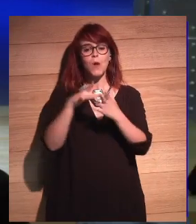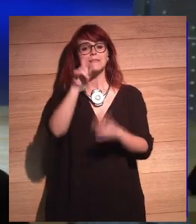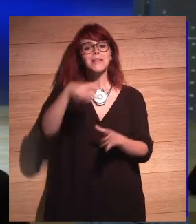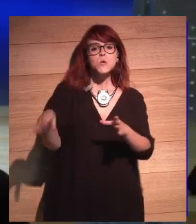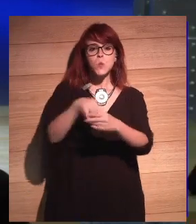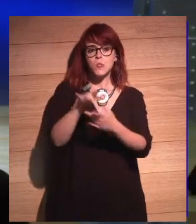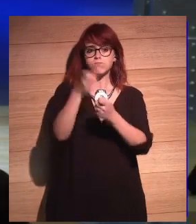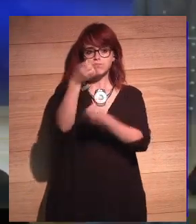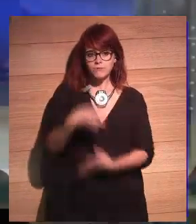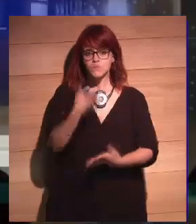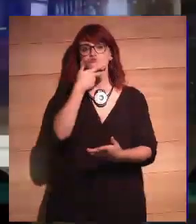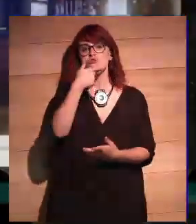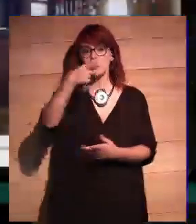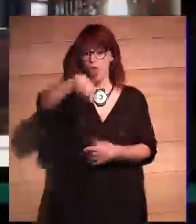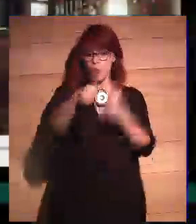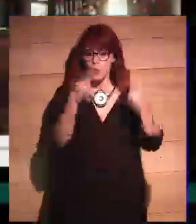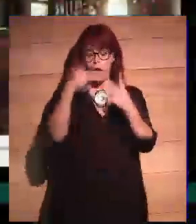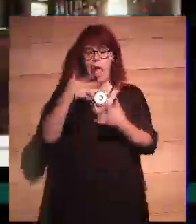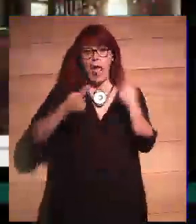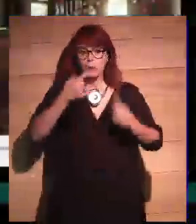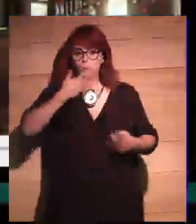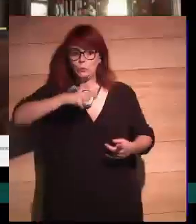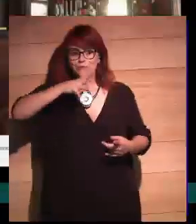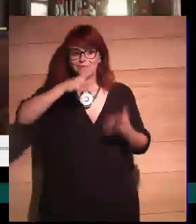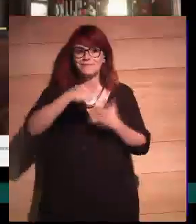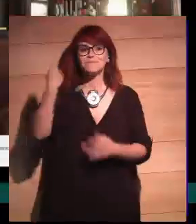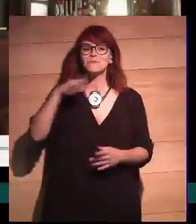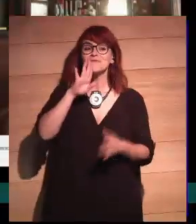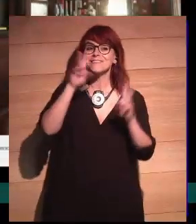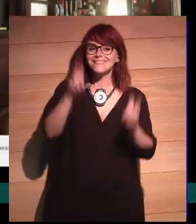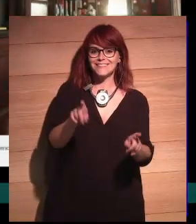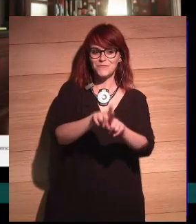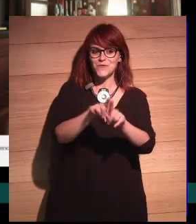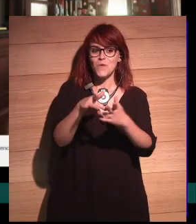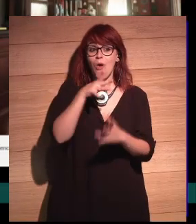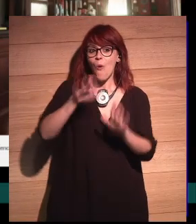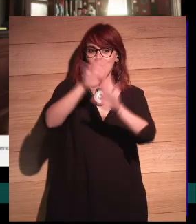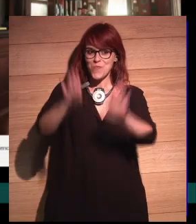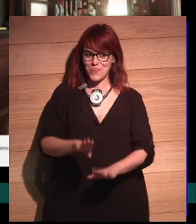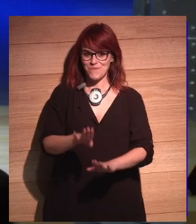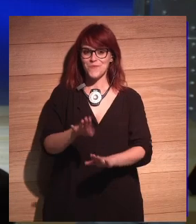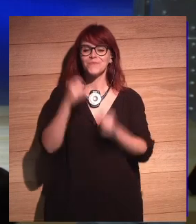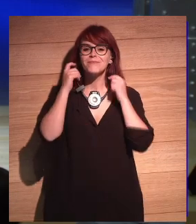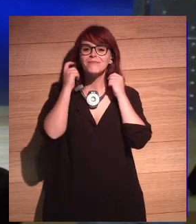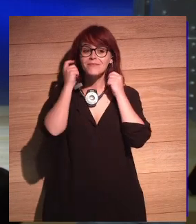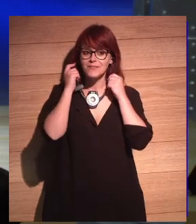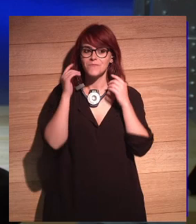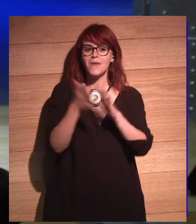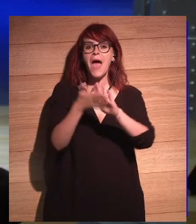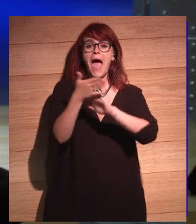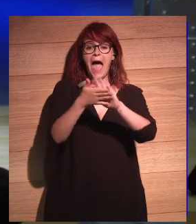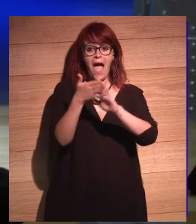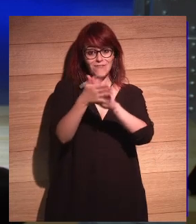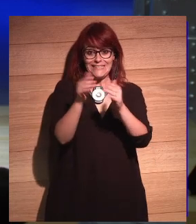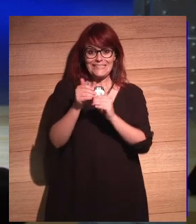estas que seguramente las hayáis visto. Algunas son extraordinarias y otras, bueno, pues estas son algunas de nuestras últimas experiencias. Voy a hablar un poquito